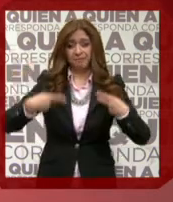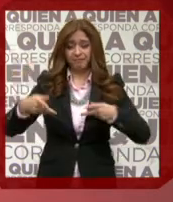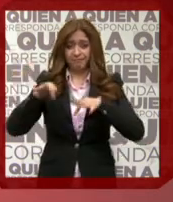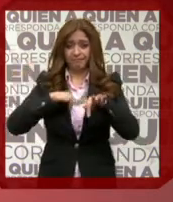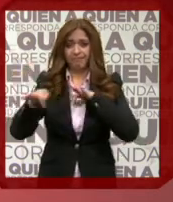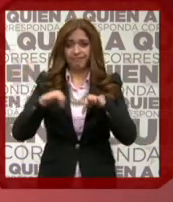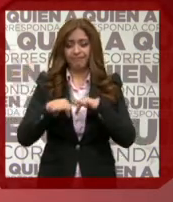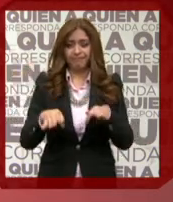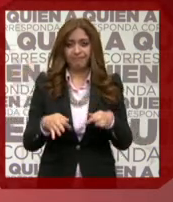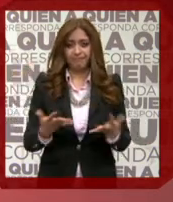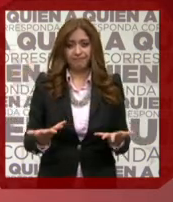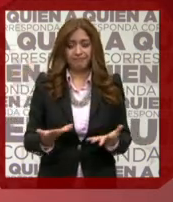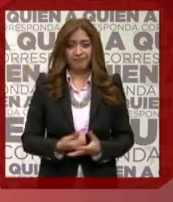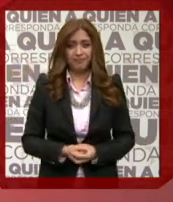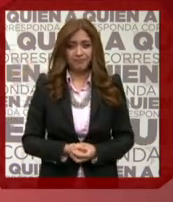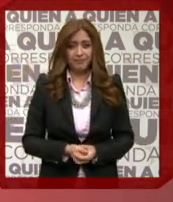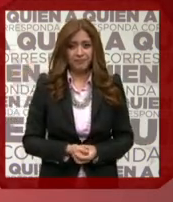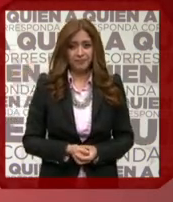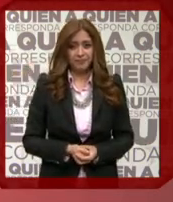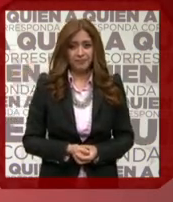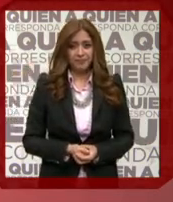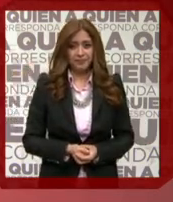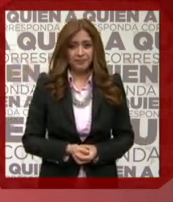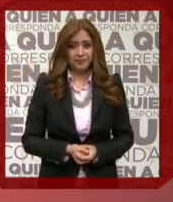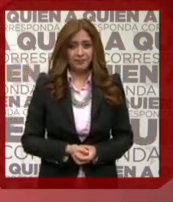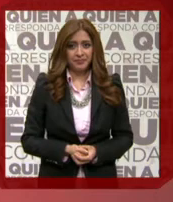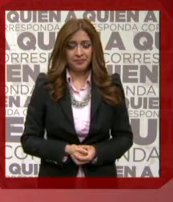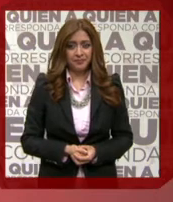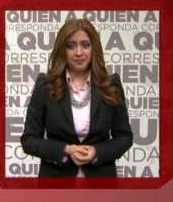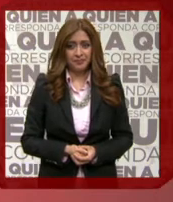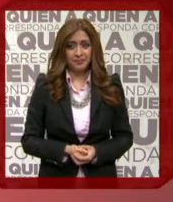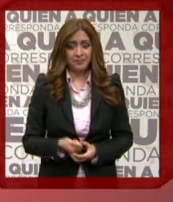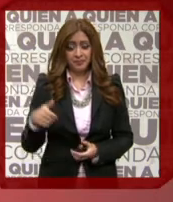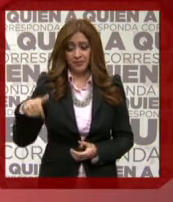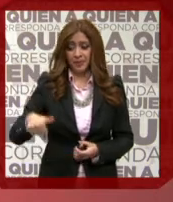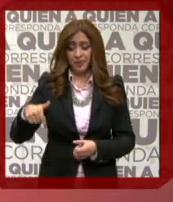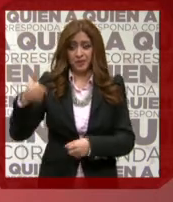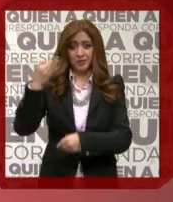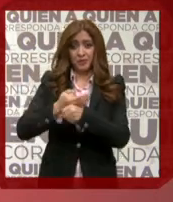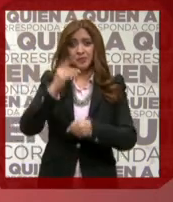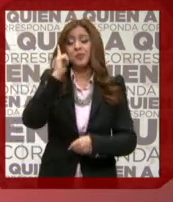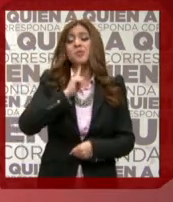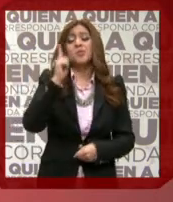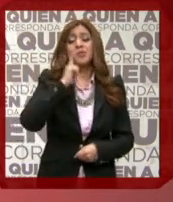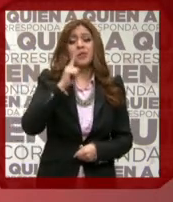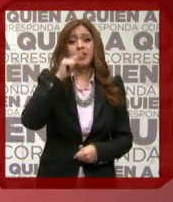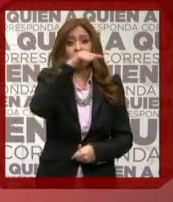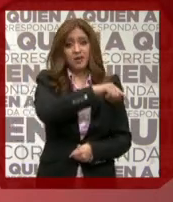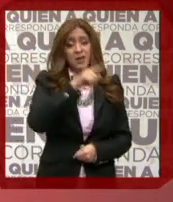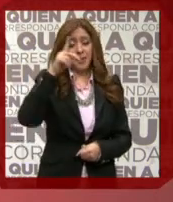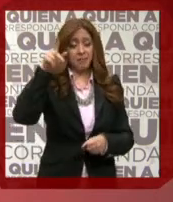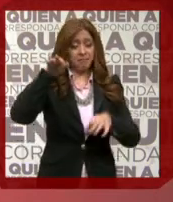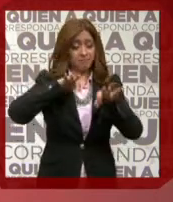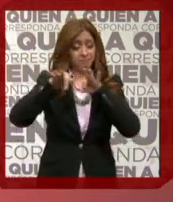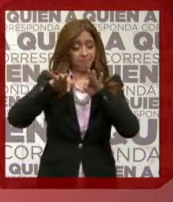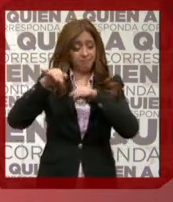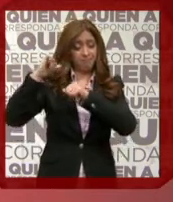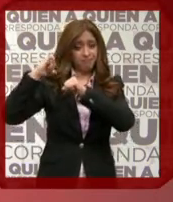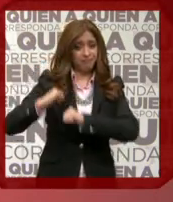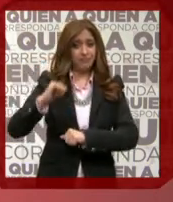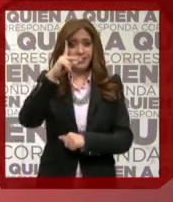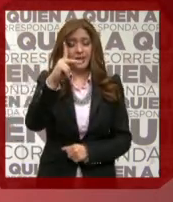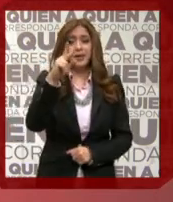eh mandé y está con nosotros este Lorena Martínez Rodríguez procuradora este Federal de la defensa del